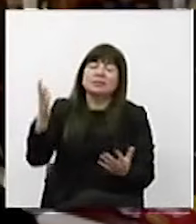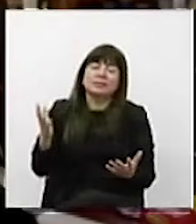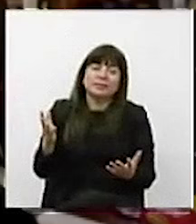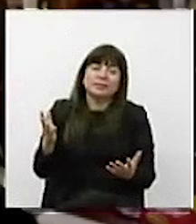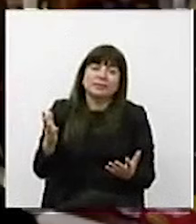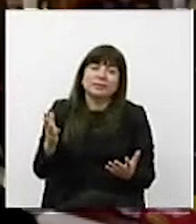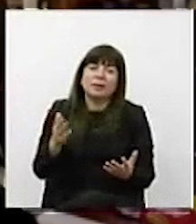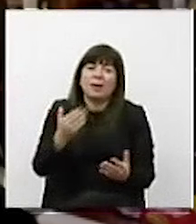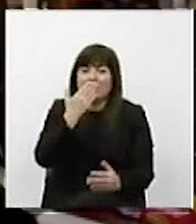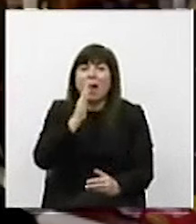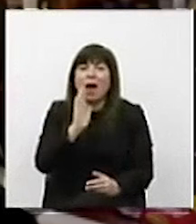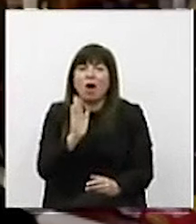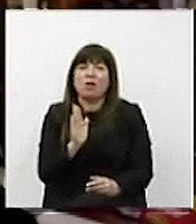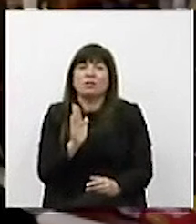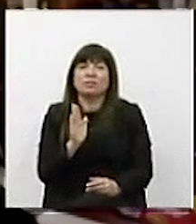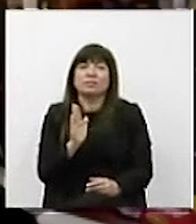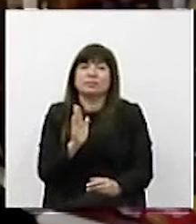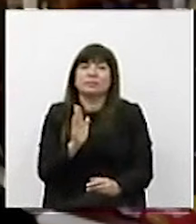que